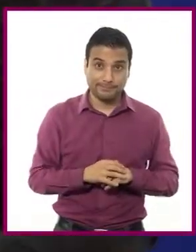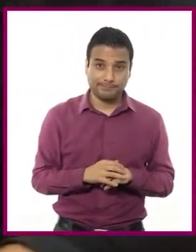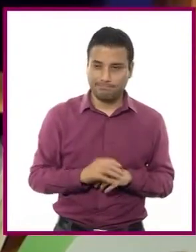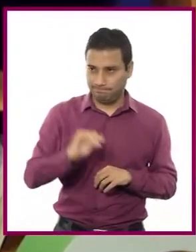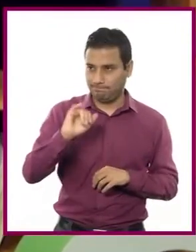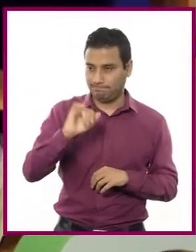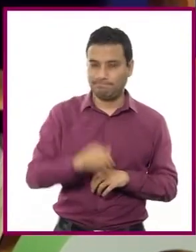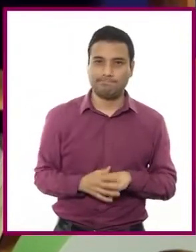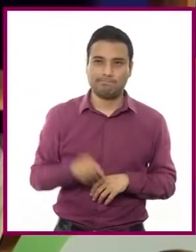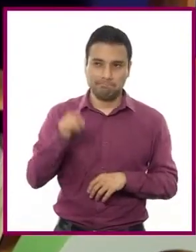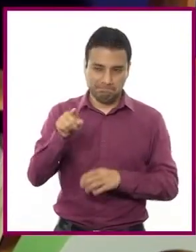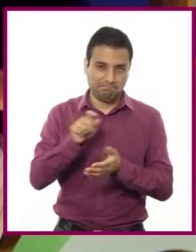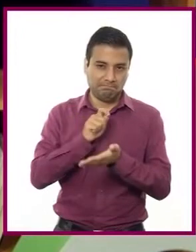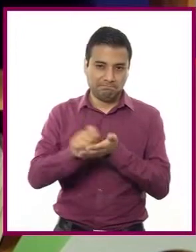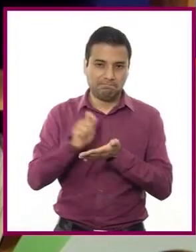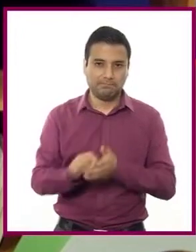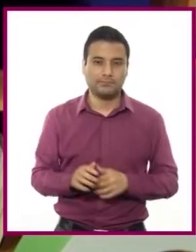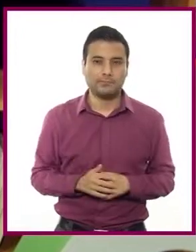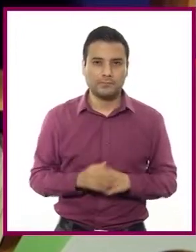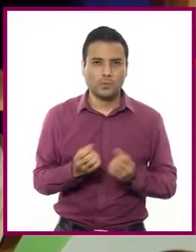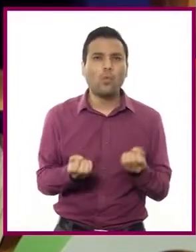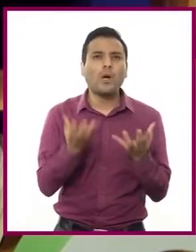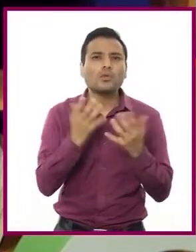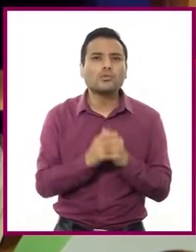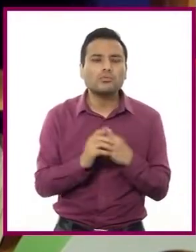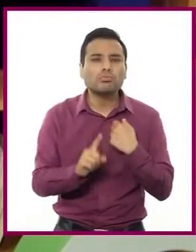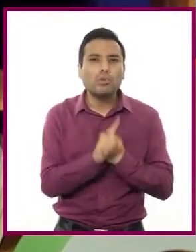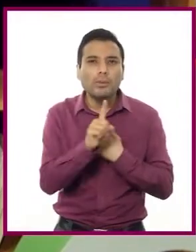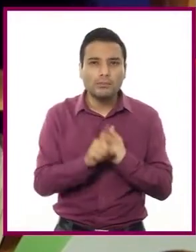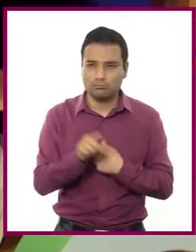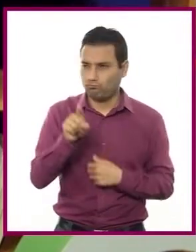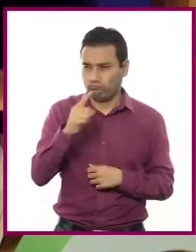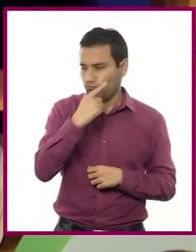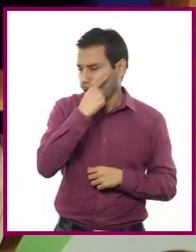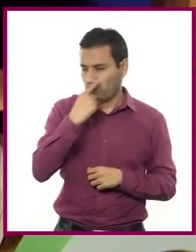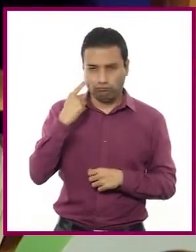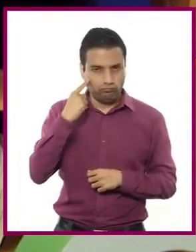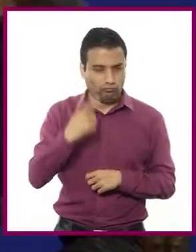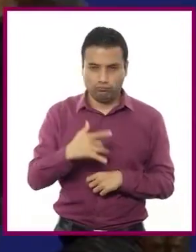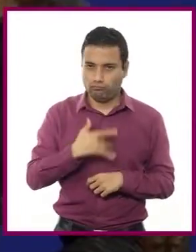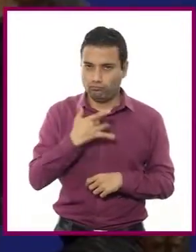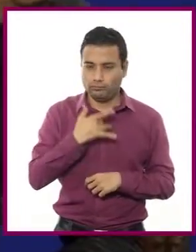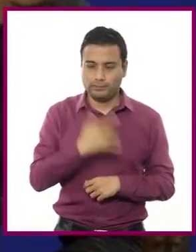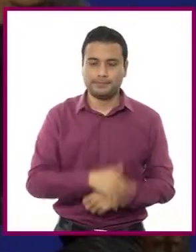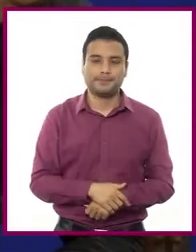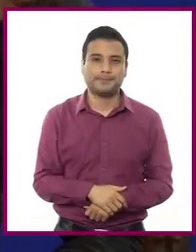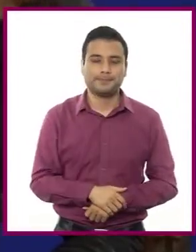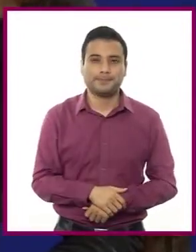Vamos a anotar. ¿Cuántos vamos a anotar, maestro? Los que gustes.